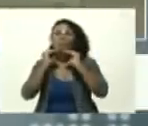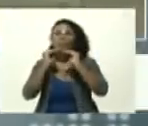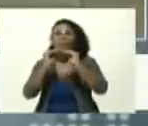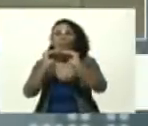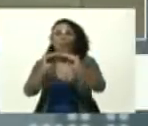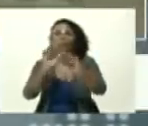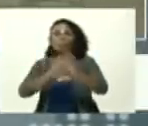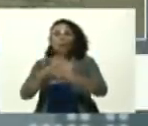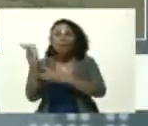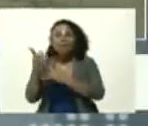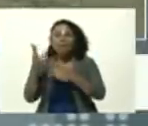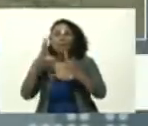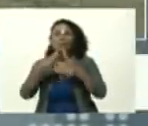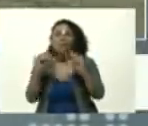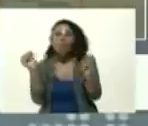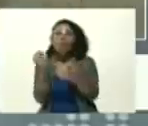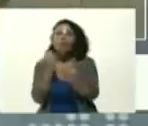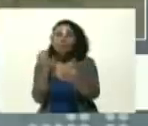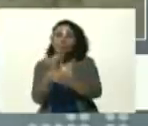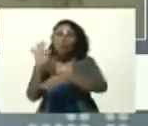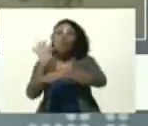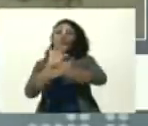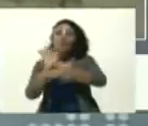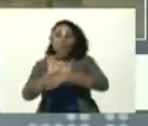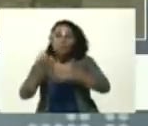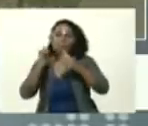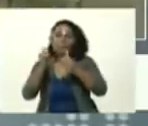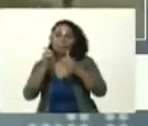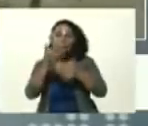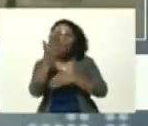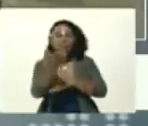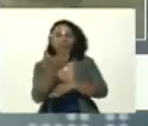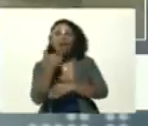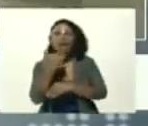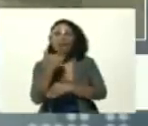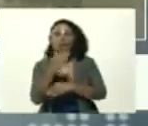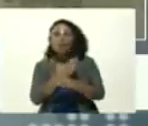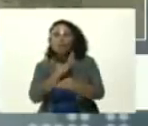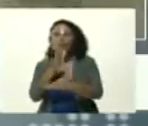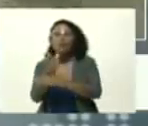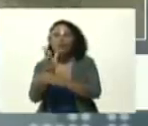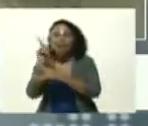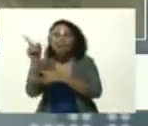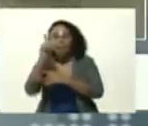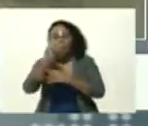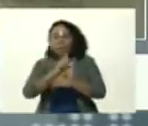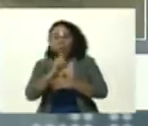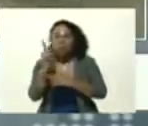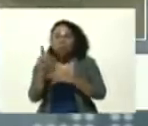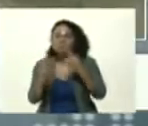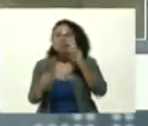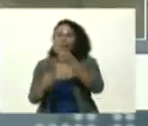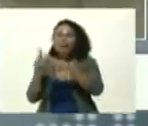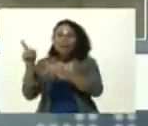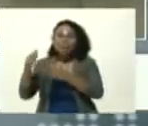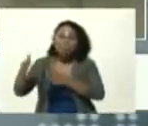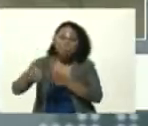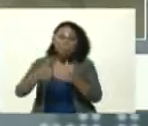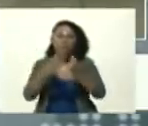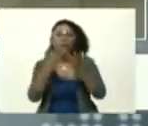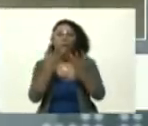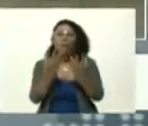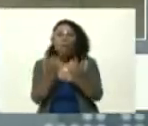obras de canalización funcionaron. Si usted pasa cualquier día del año, verá esos canales